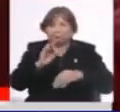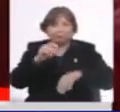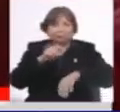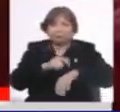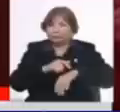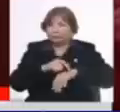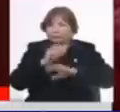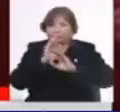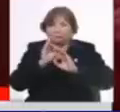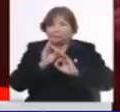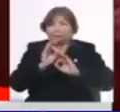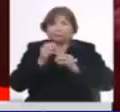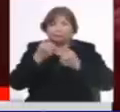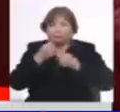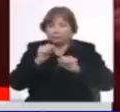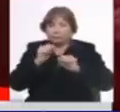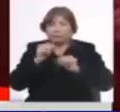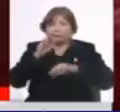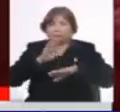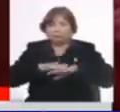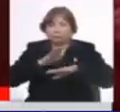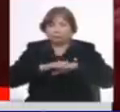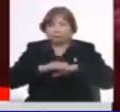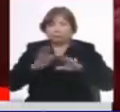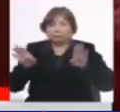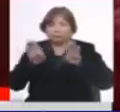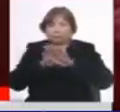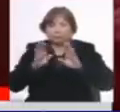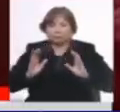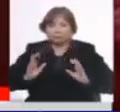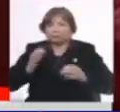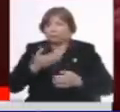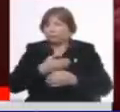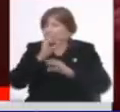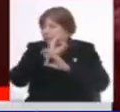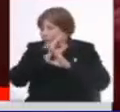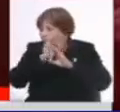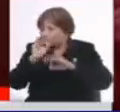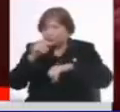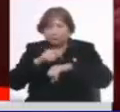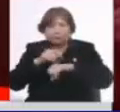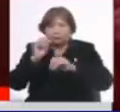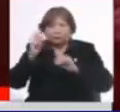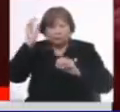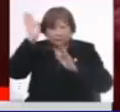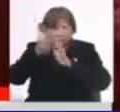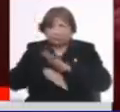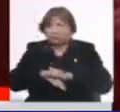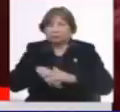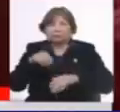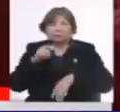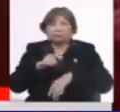momento ha tratado sobre el cierre del Congreso. En ningún momento. Ni en los peores